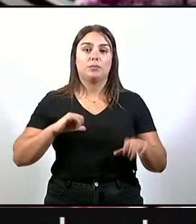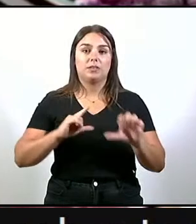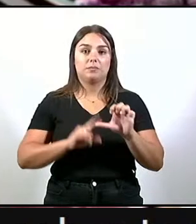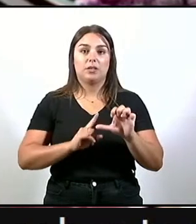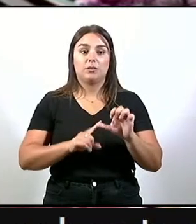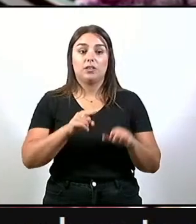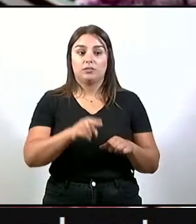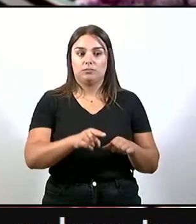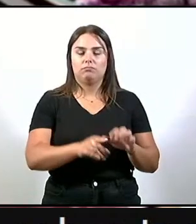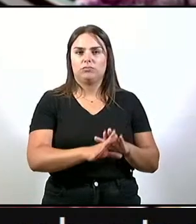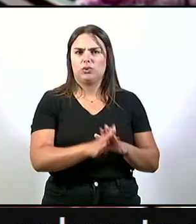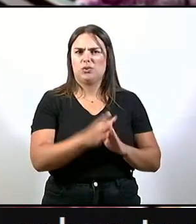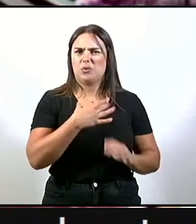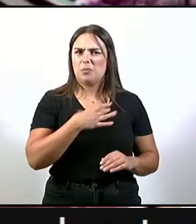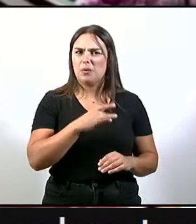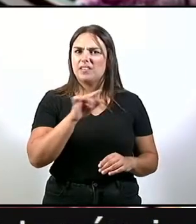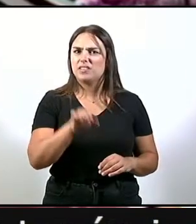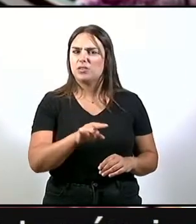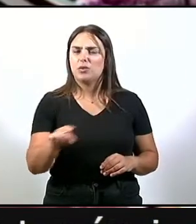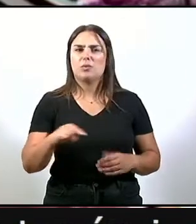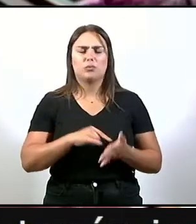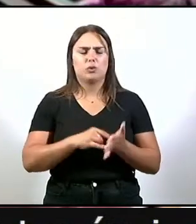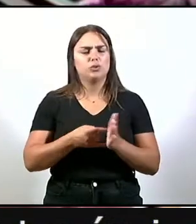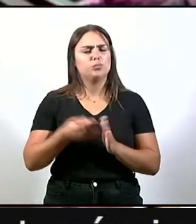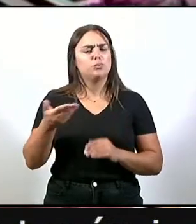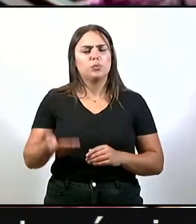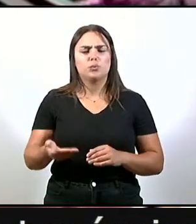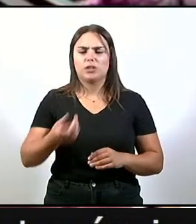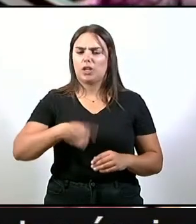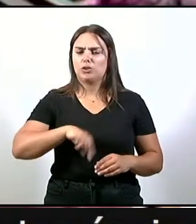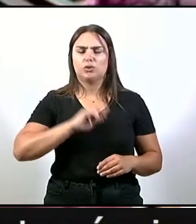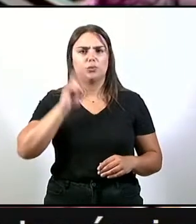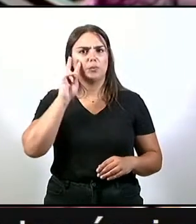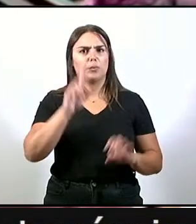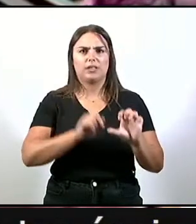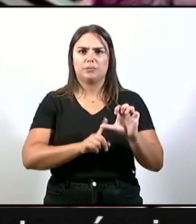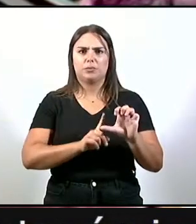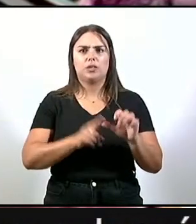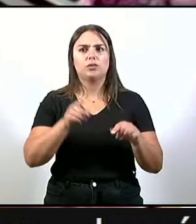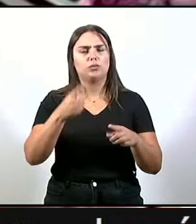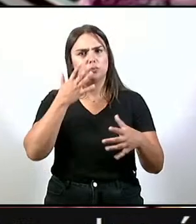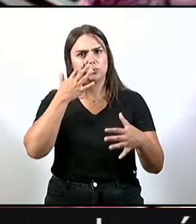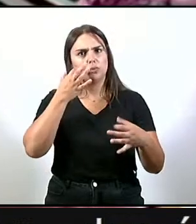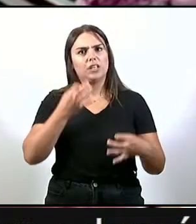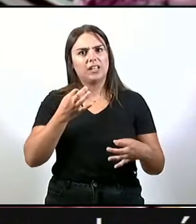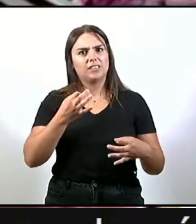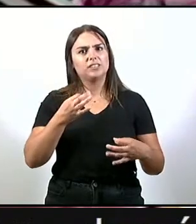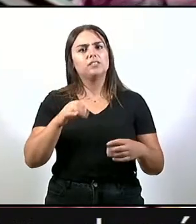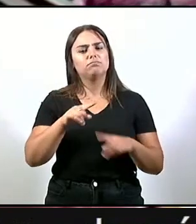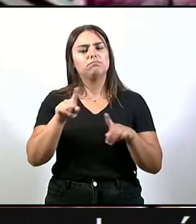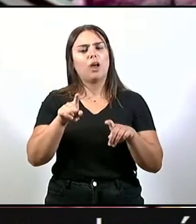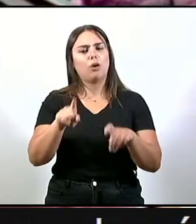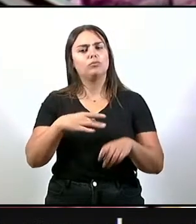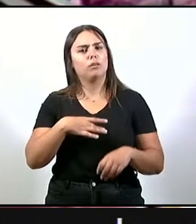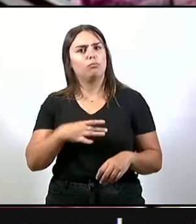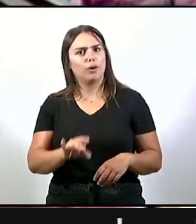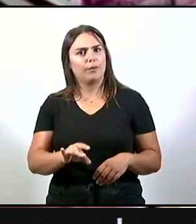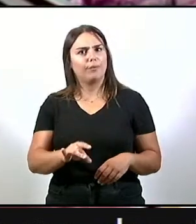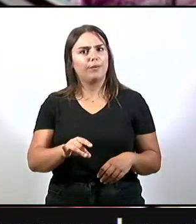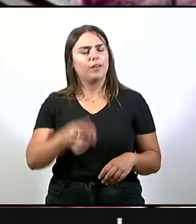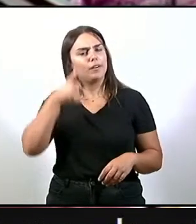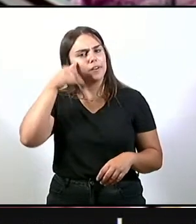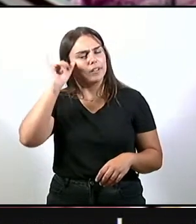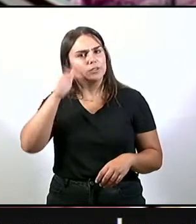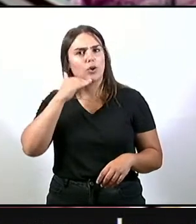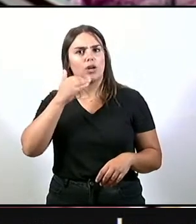eso? ¿Le preocupa además los proyectos tan importantes que hay pendientes en Extremadura? ¿Cree que eso se puede cuestionar también? ¿Se puede peligrar si